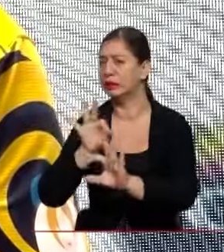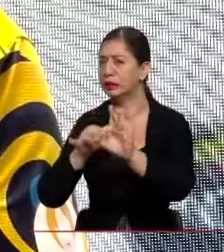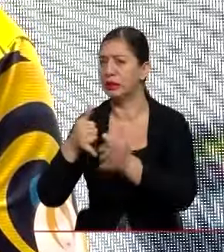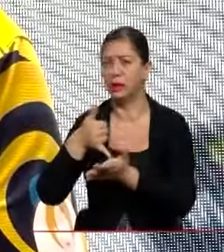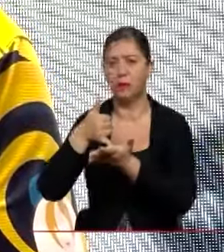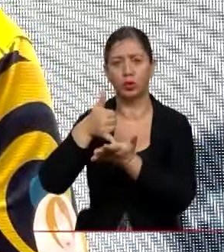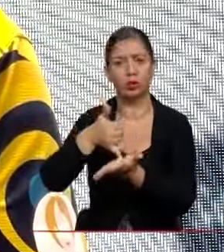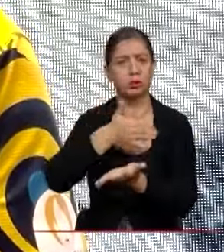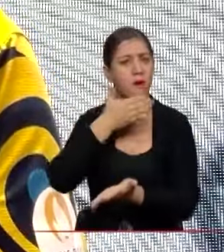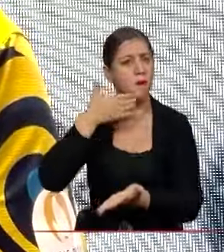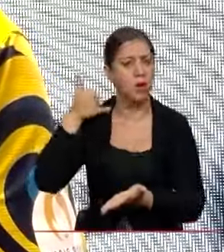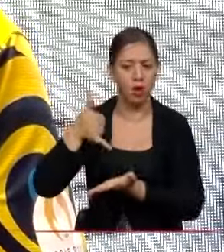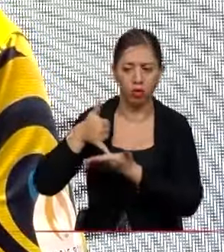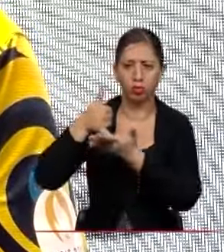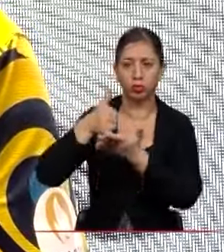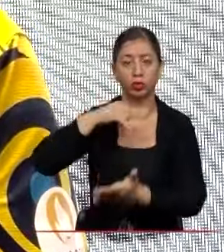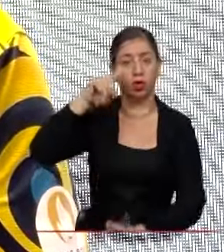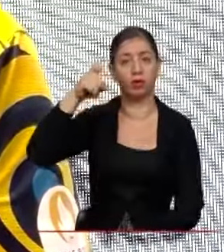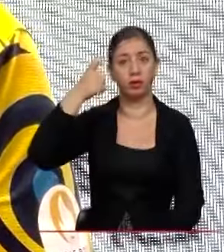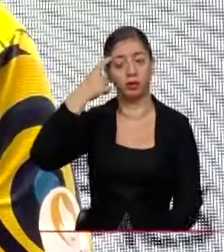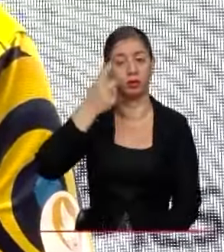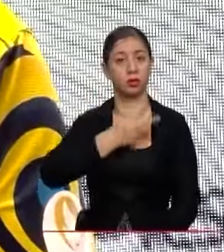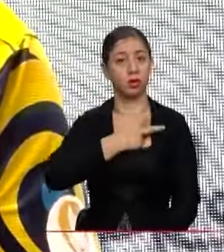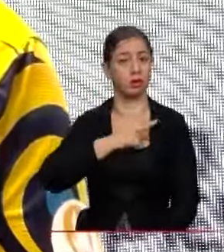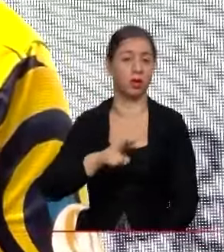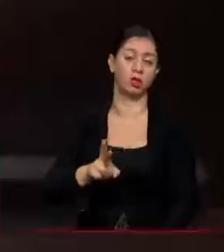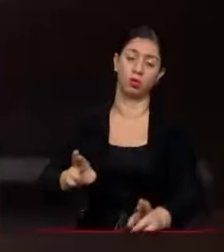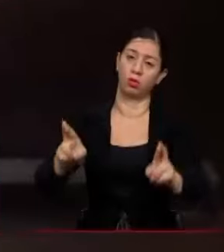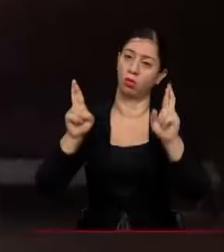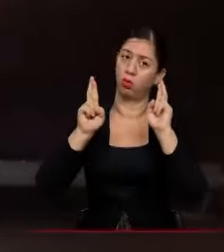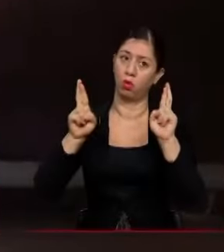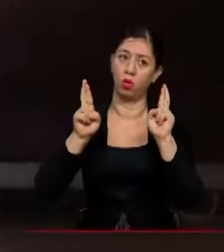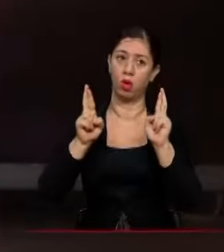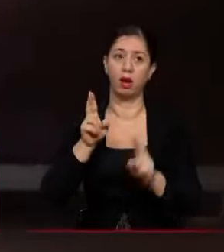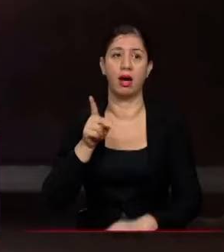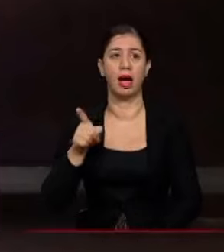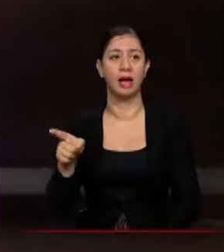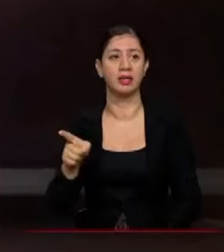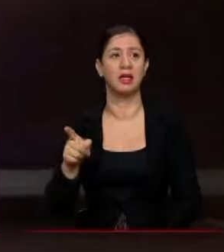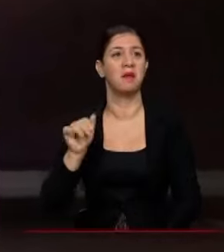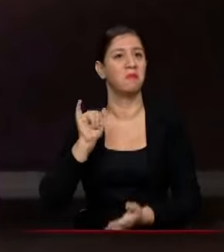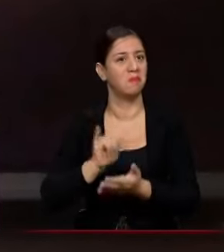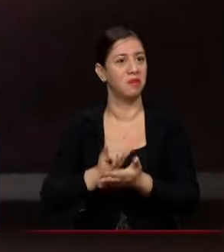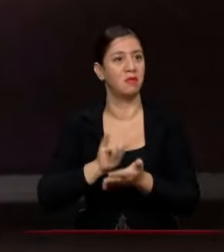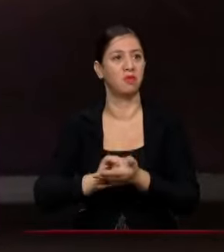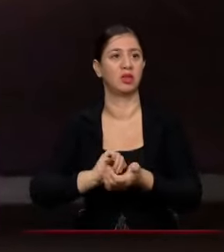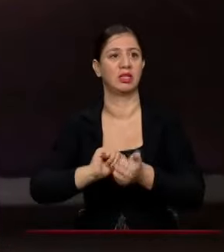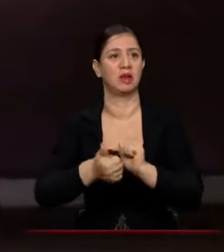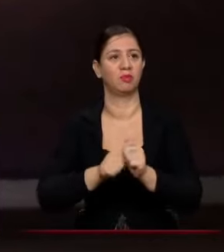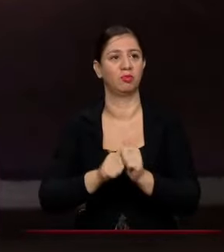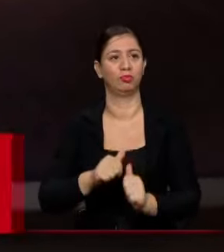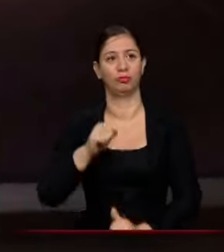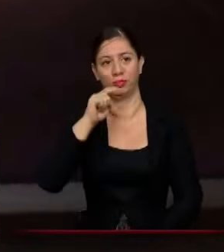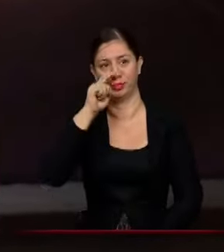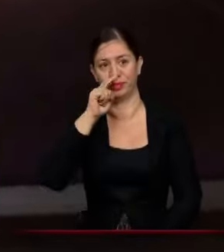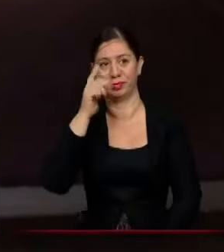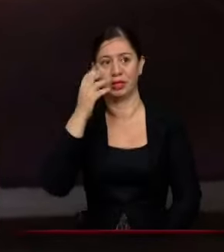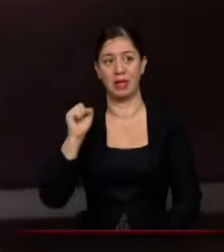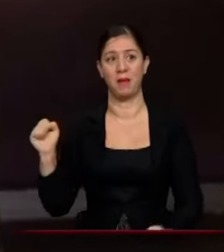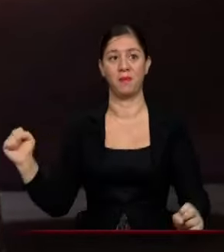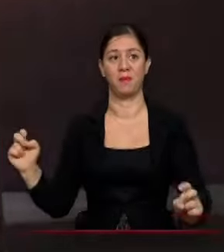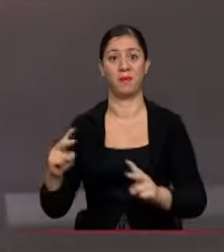del año ACOR Colombia, Gobernación del Valle. Esperamos tener allá a estos mismos atletas que se han lucido en París,